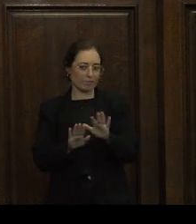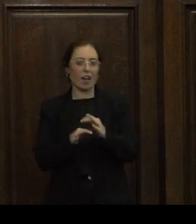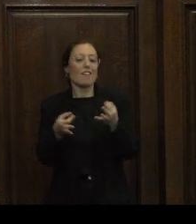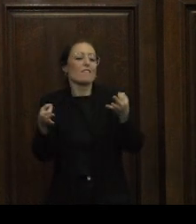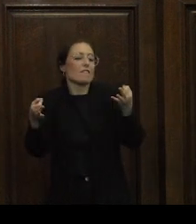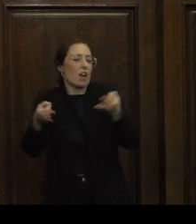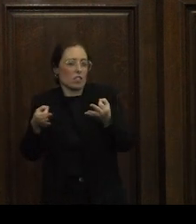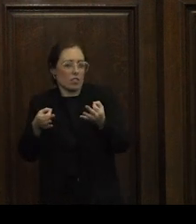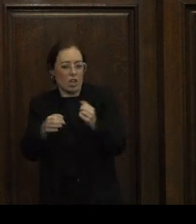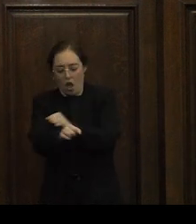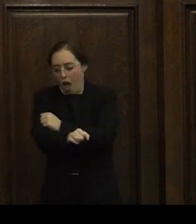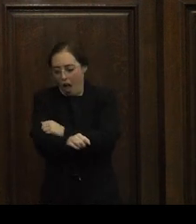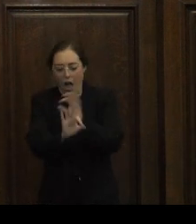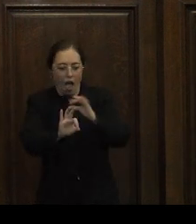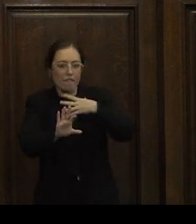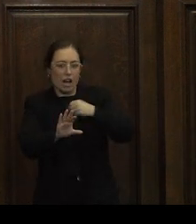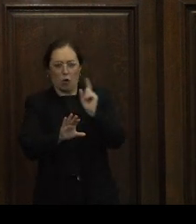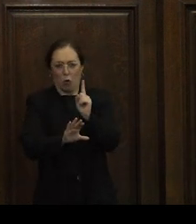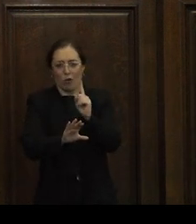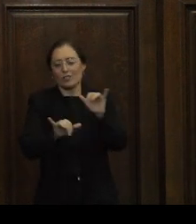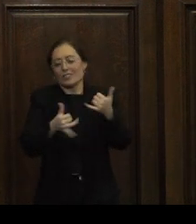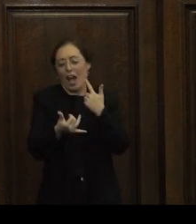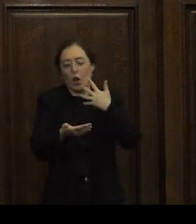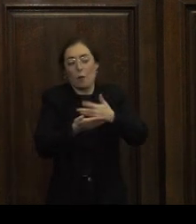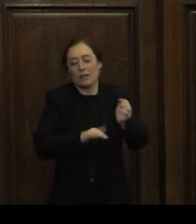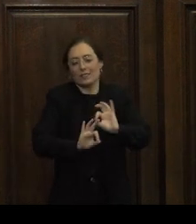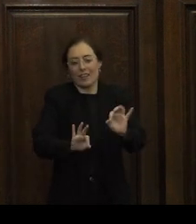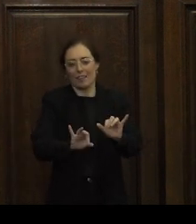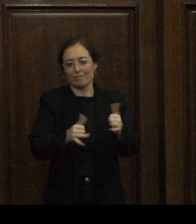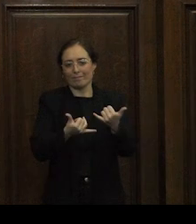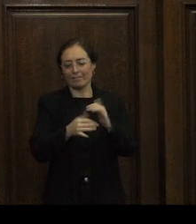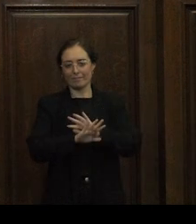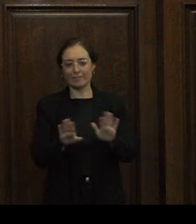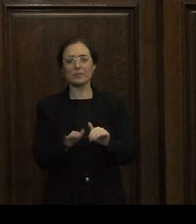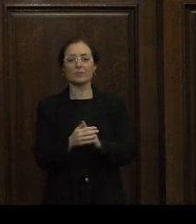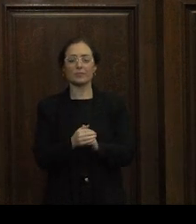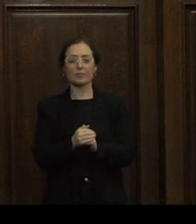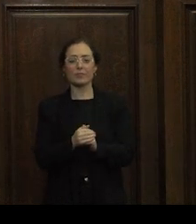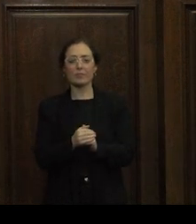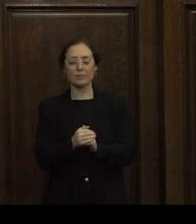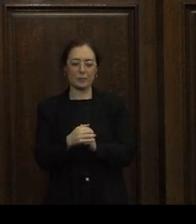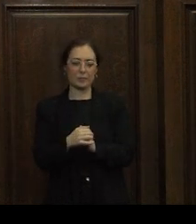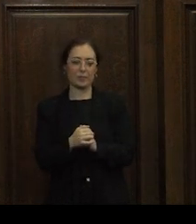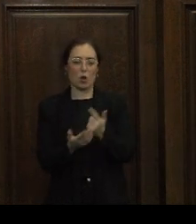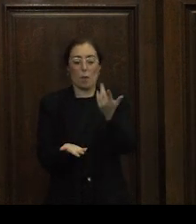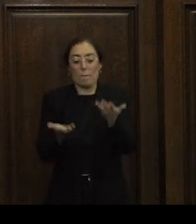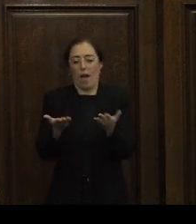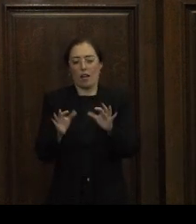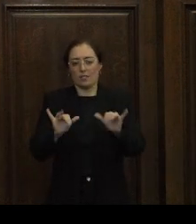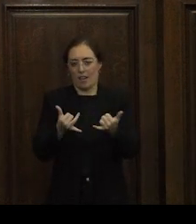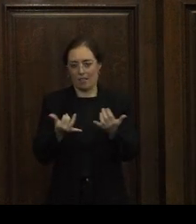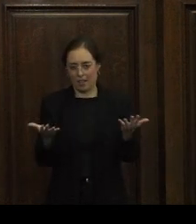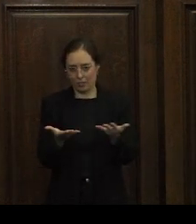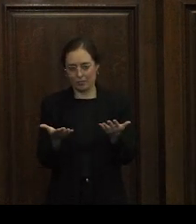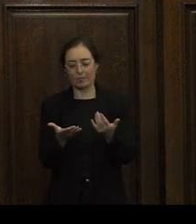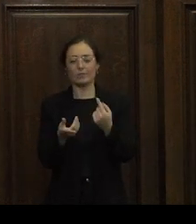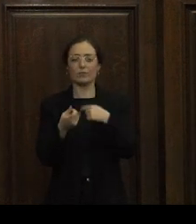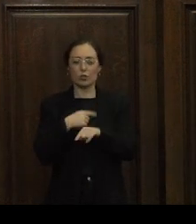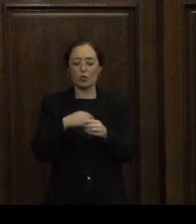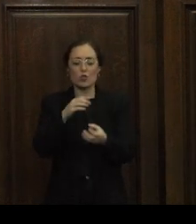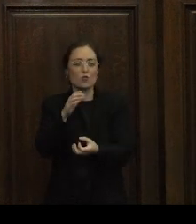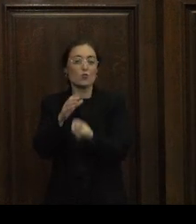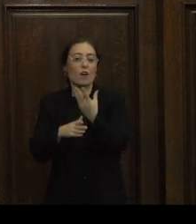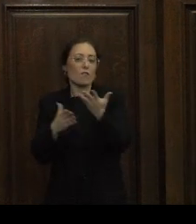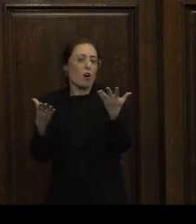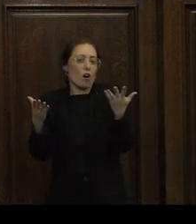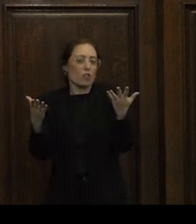sea verdadero en el sentido de la verdad objetiva o contrastable con los hechos, etc. En el sentido, de